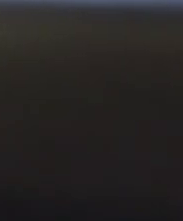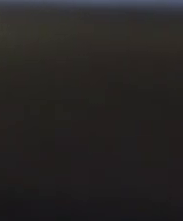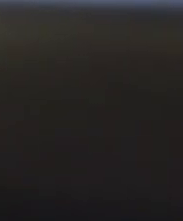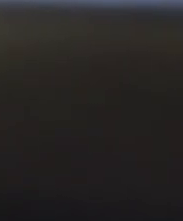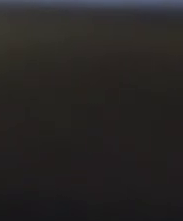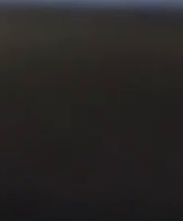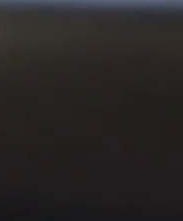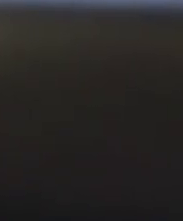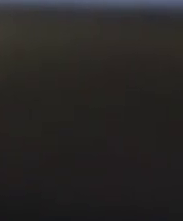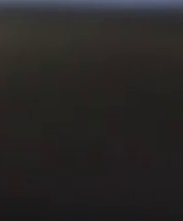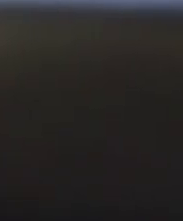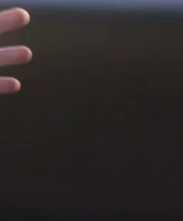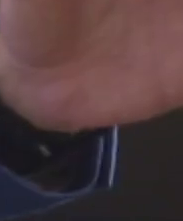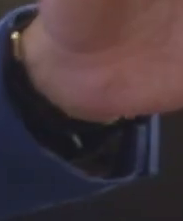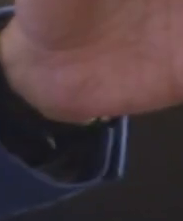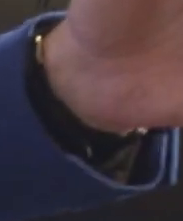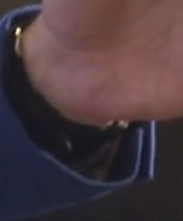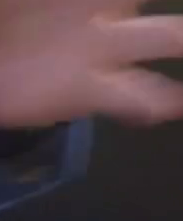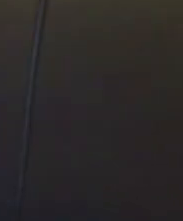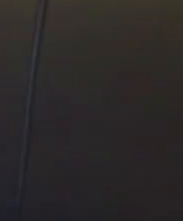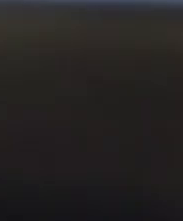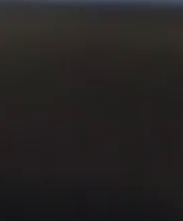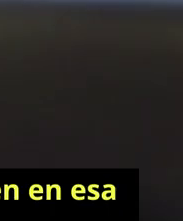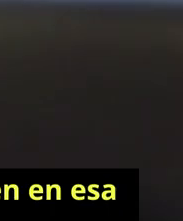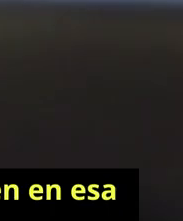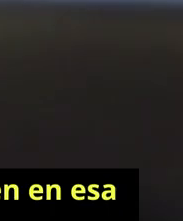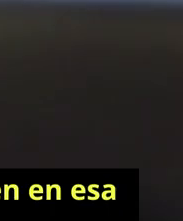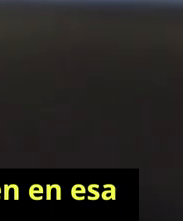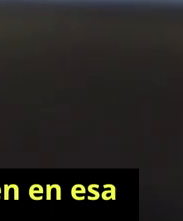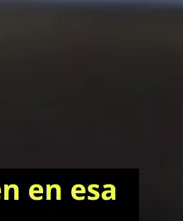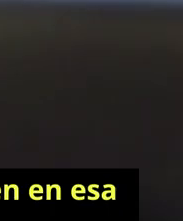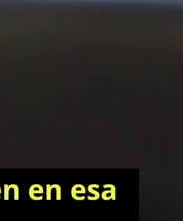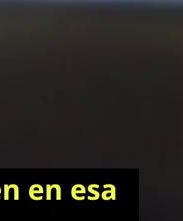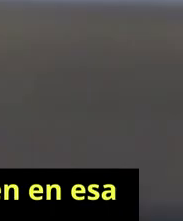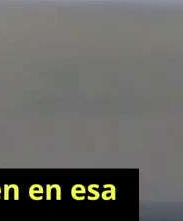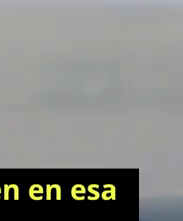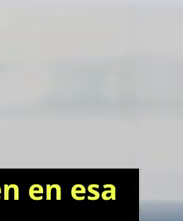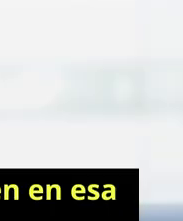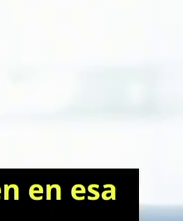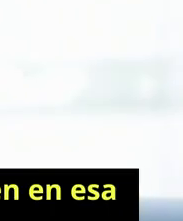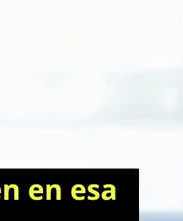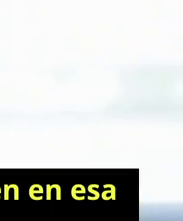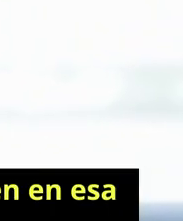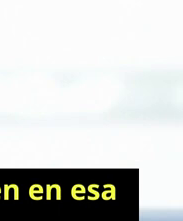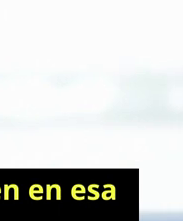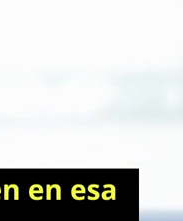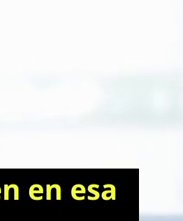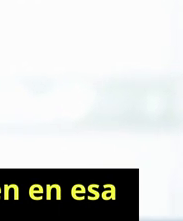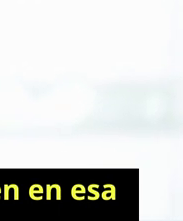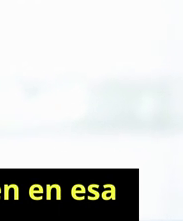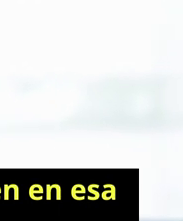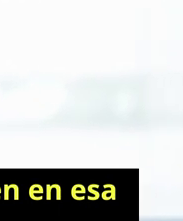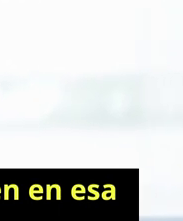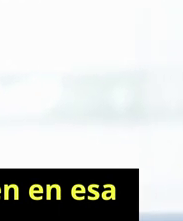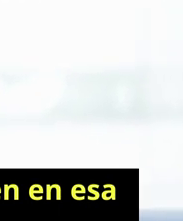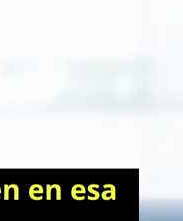reconocimiento profesional. Ellos, hoy eso no ocurre. A menudo nuestros profesionales cobran menos que si trabajasen en